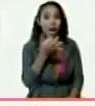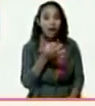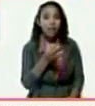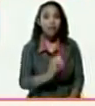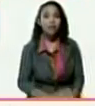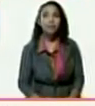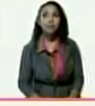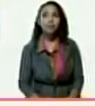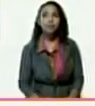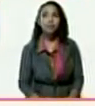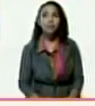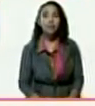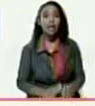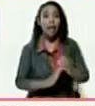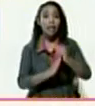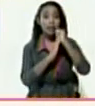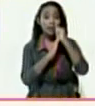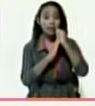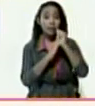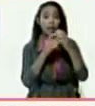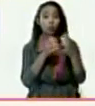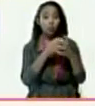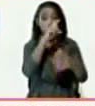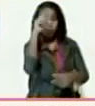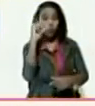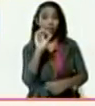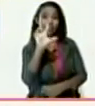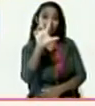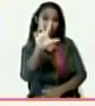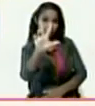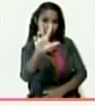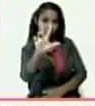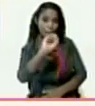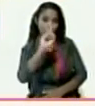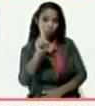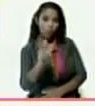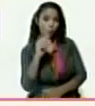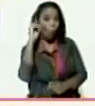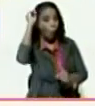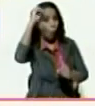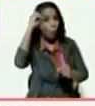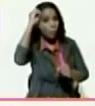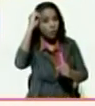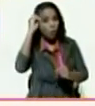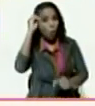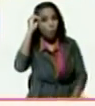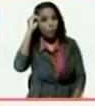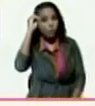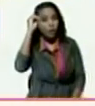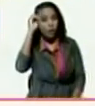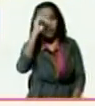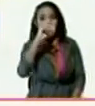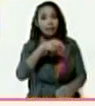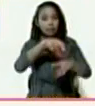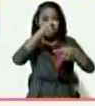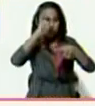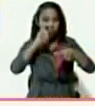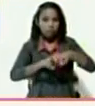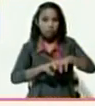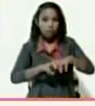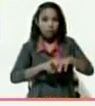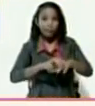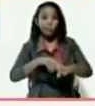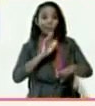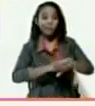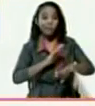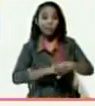A la directiva del partido. Tres interrogantes. Una, la opinión del partido de que se hayan sentado precisamente para